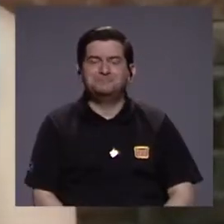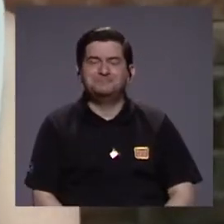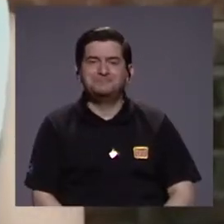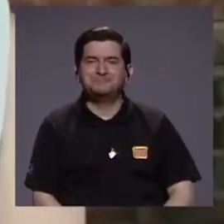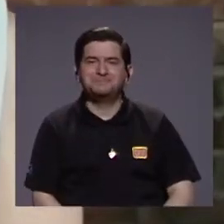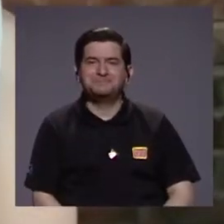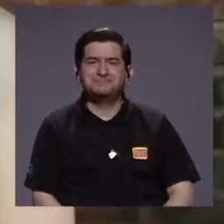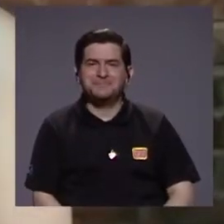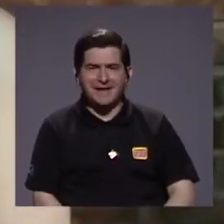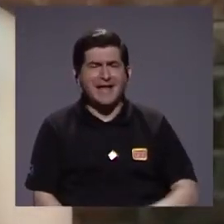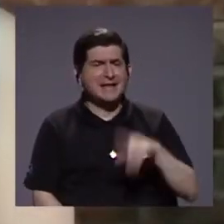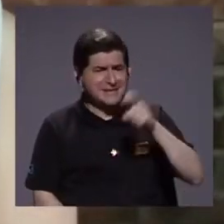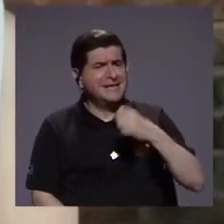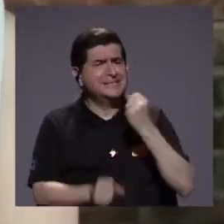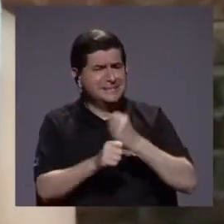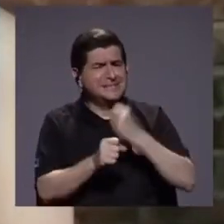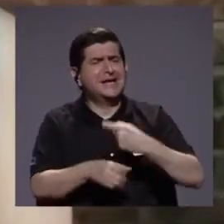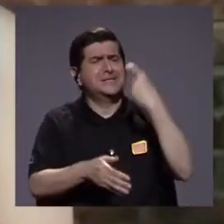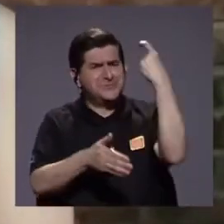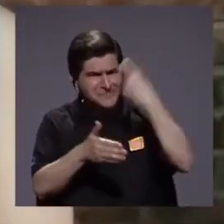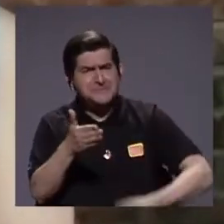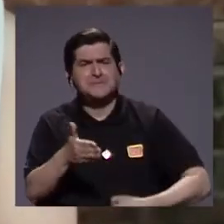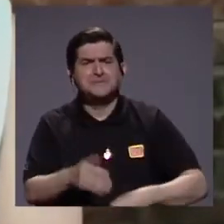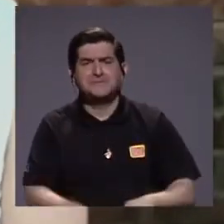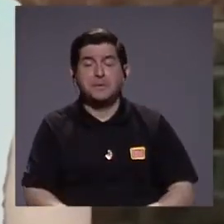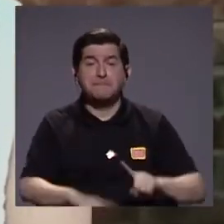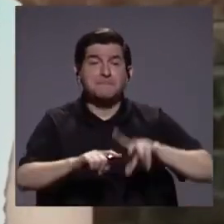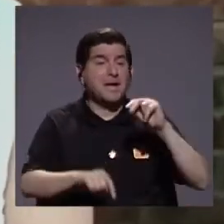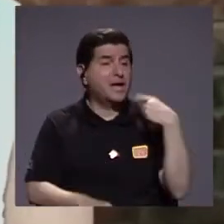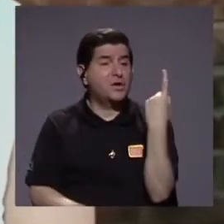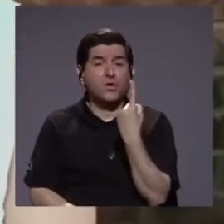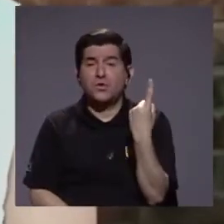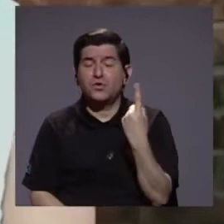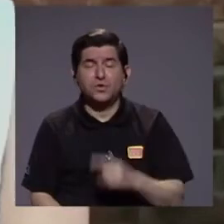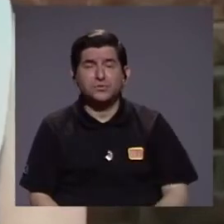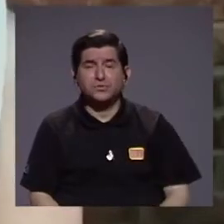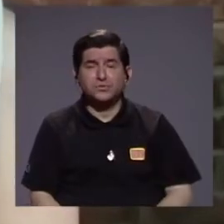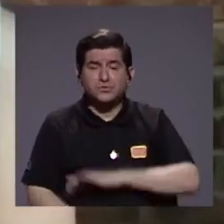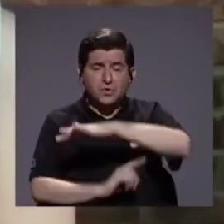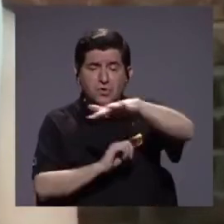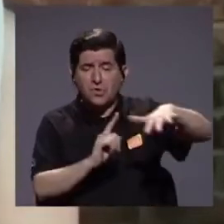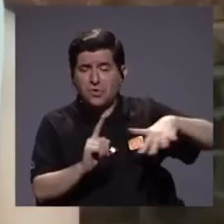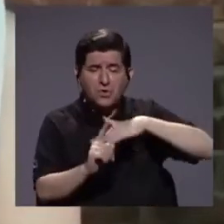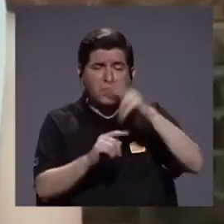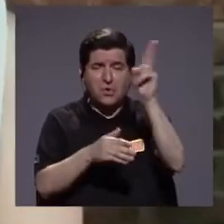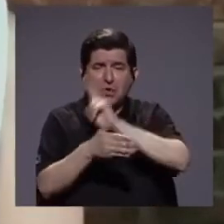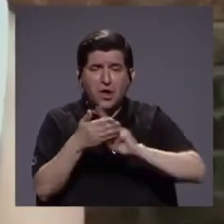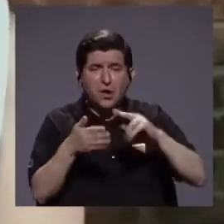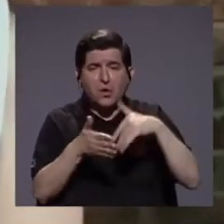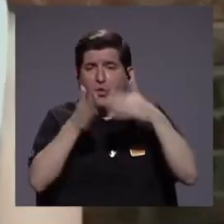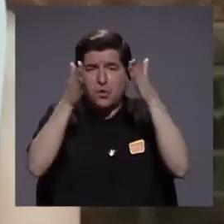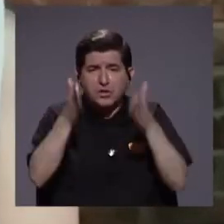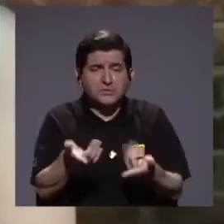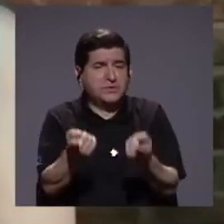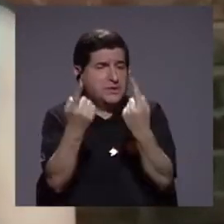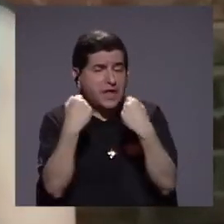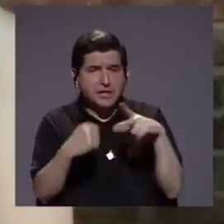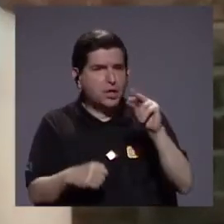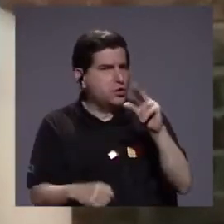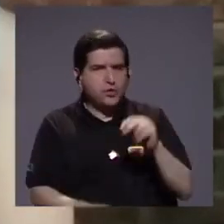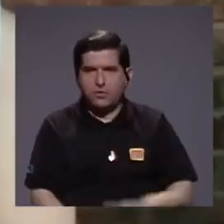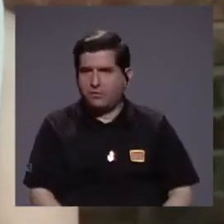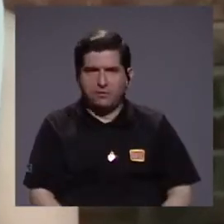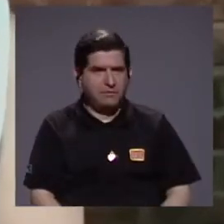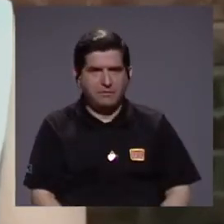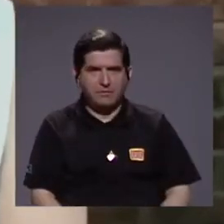Definitivamente debemos trabajar intensamente, pero no solo vernos nada más alrededor de la universidad o el estudiantado que llega, sino